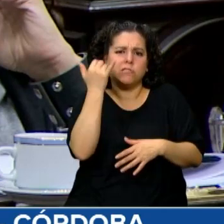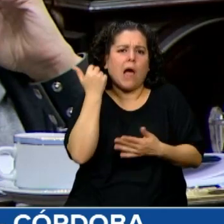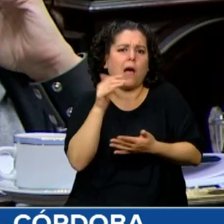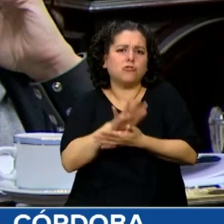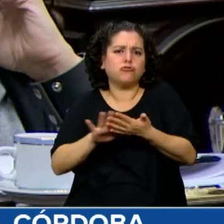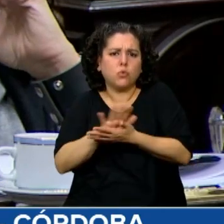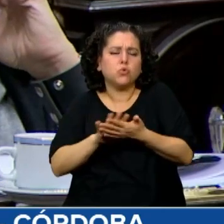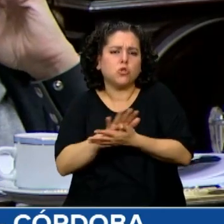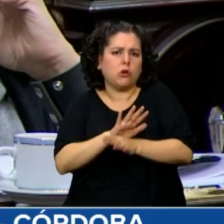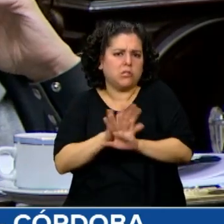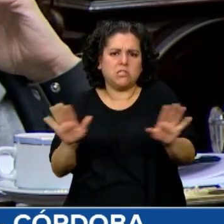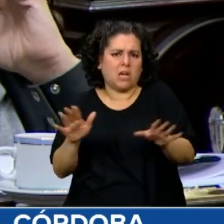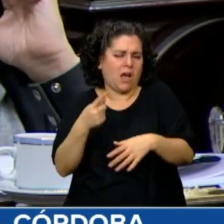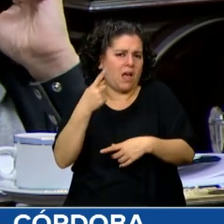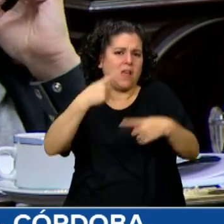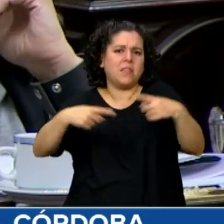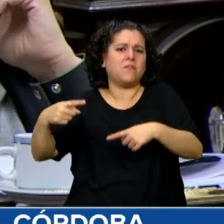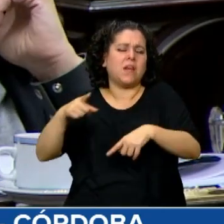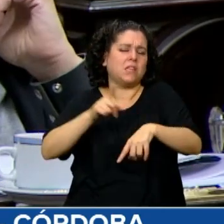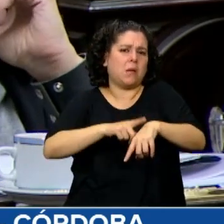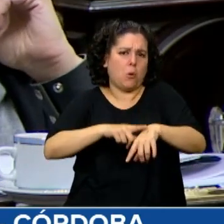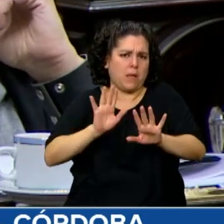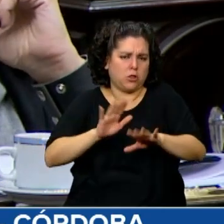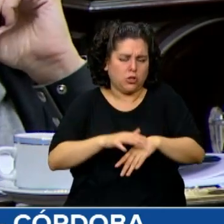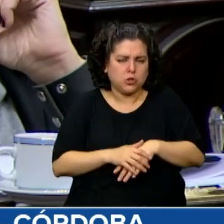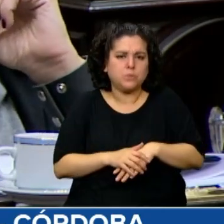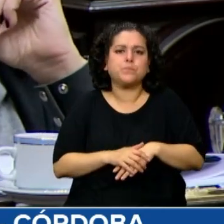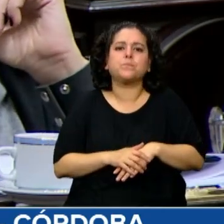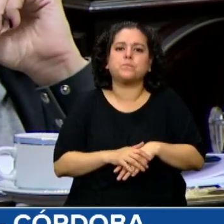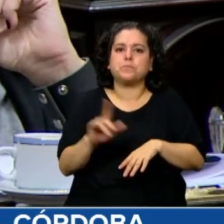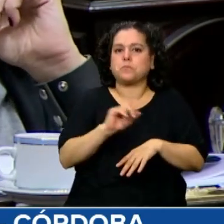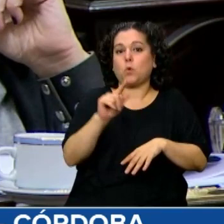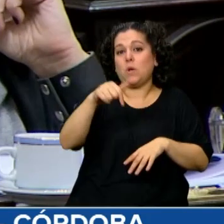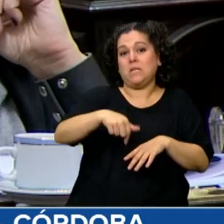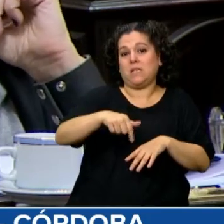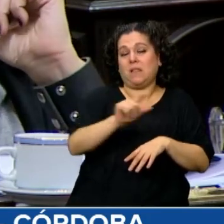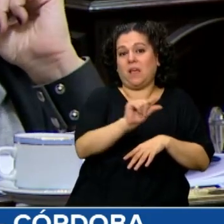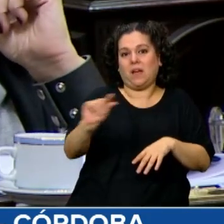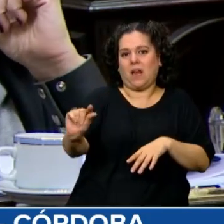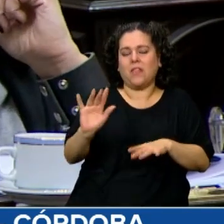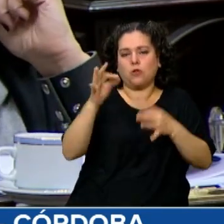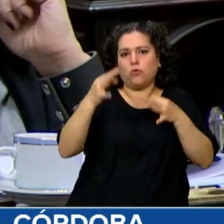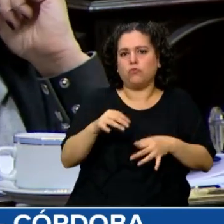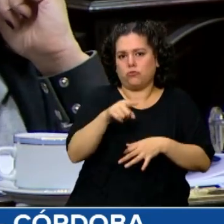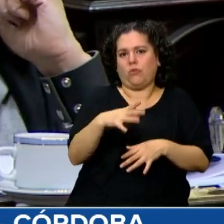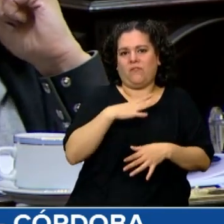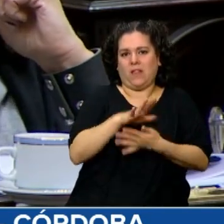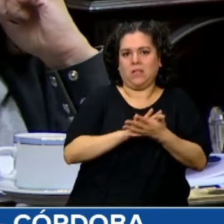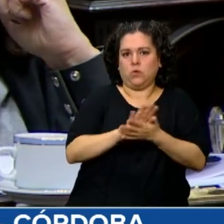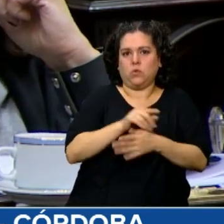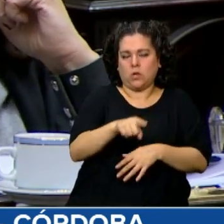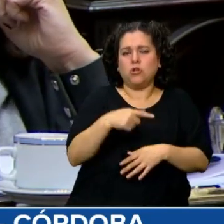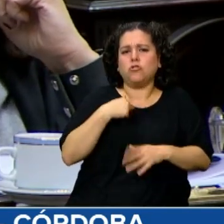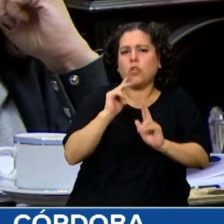soluciones en distintos momentos. No fue el caso de estos créditos, que vuelvo a decir,